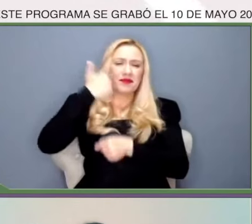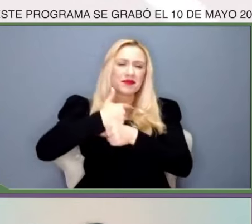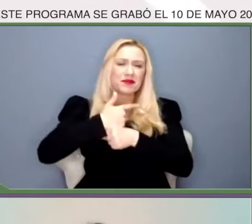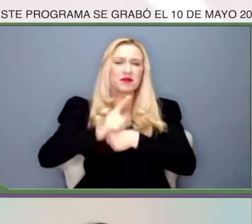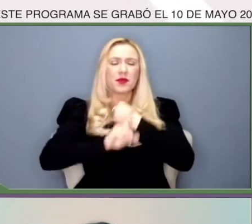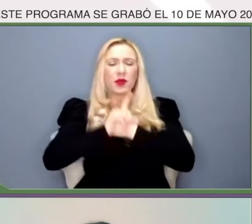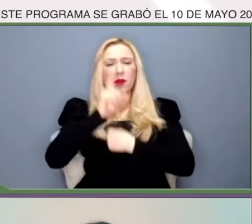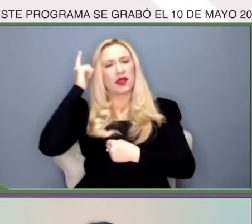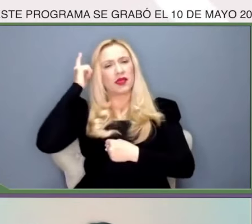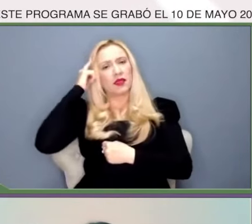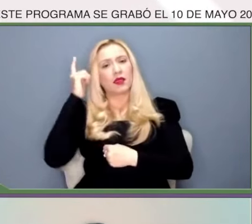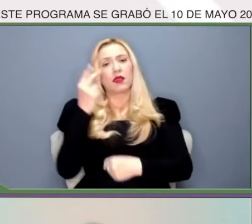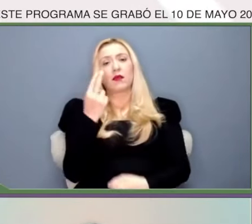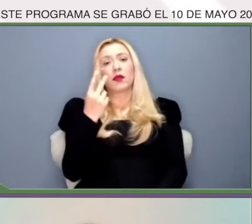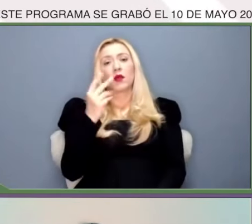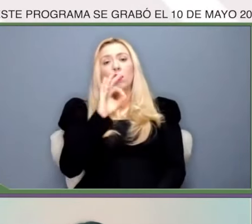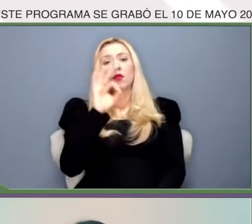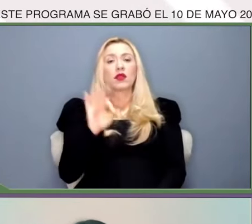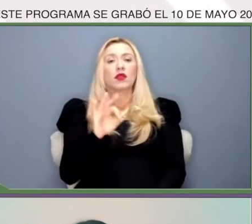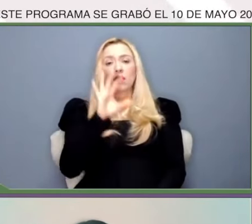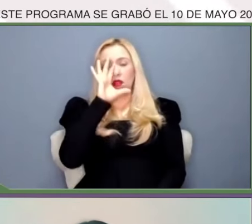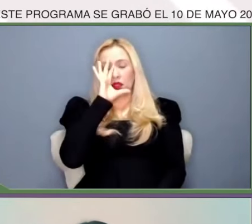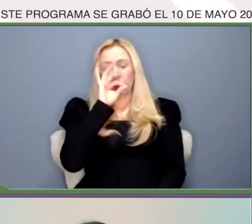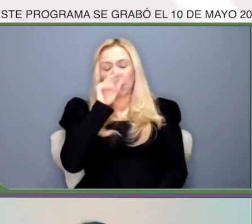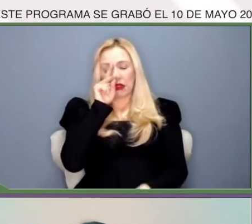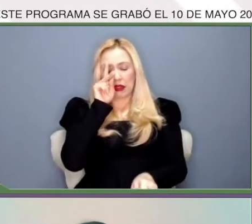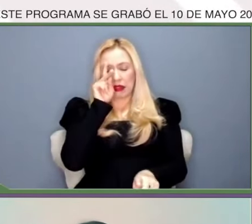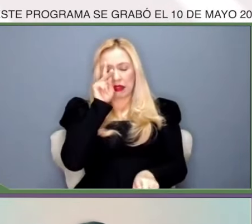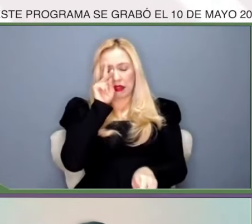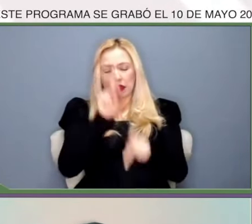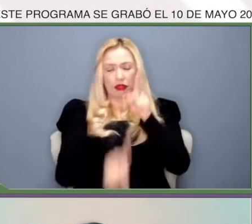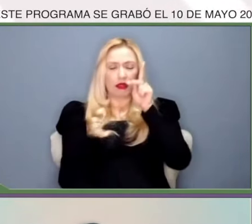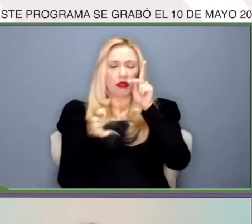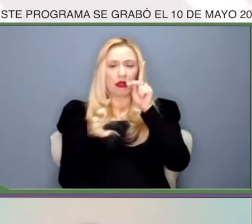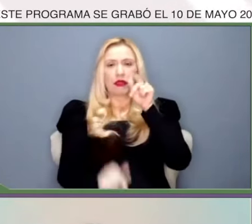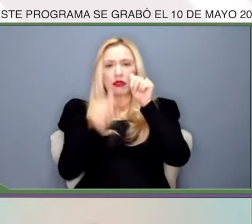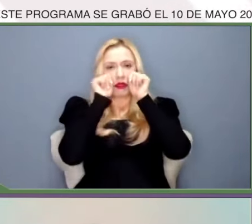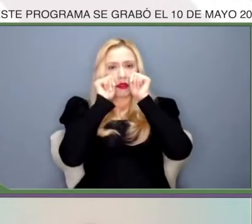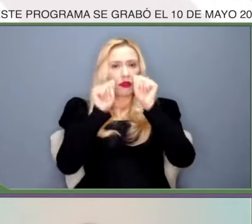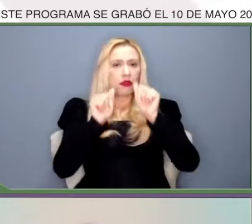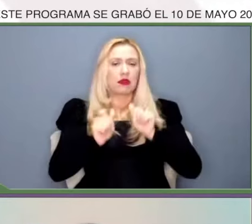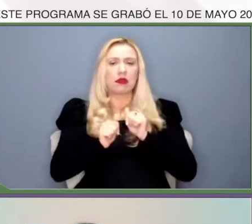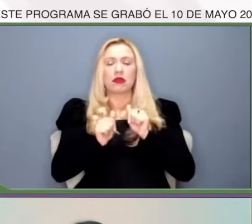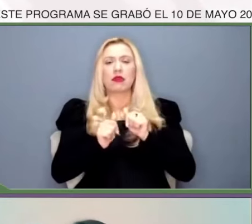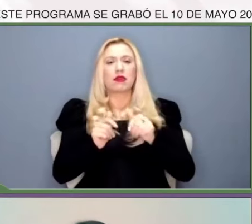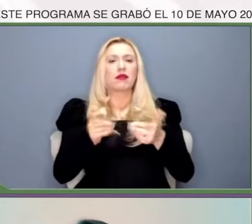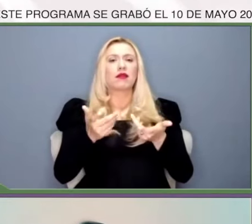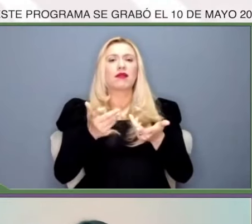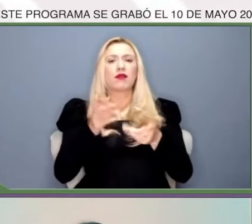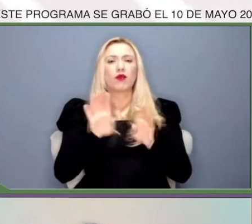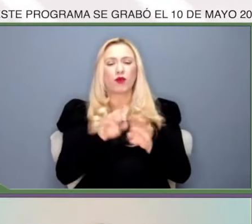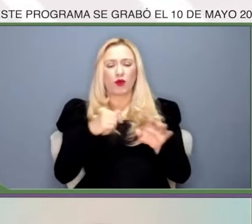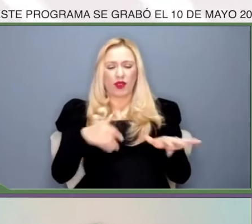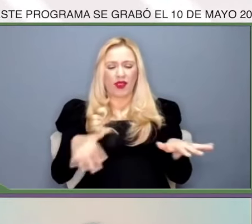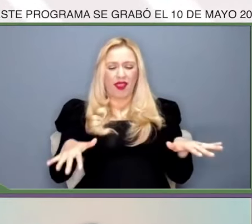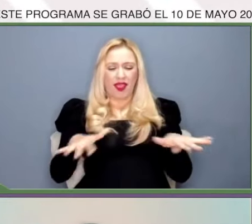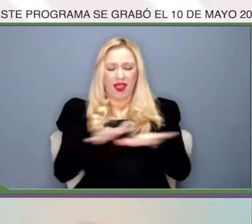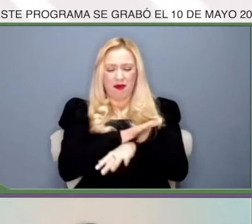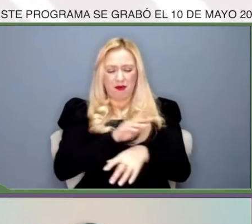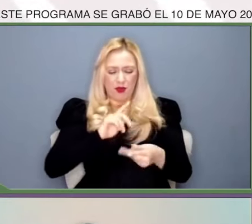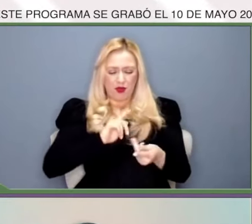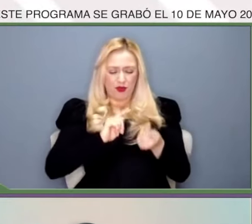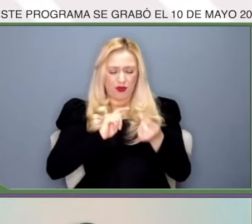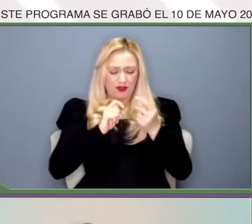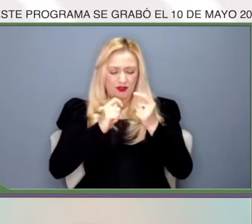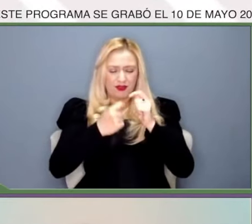el 25% interrumpió el tratamiento empleado para dicha afección por motivos relacionados